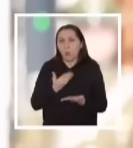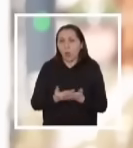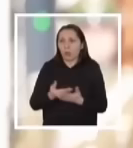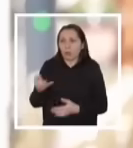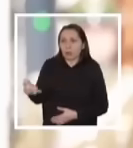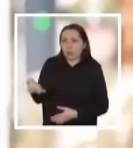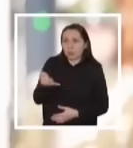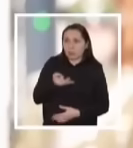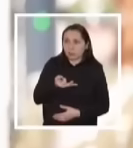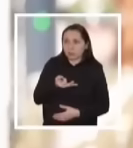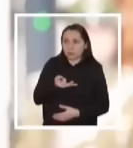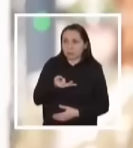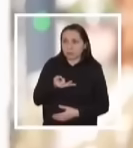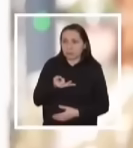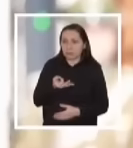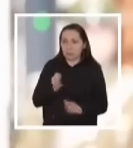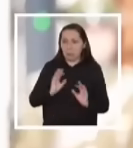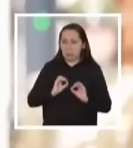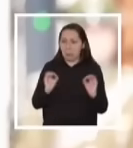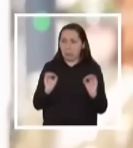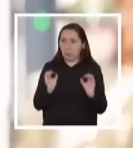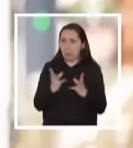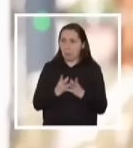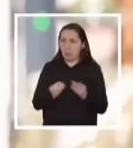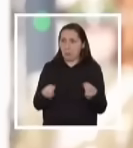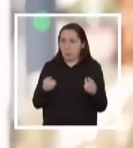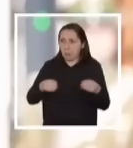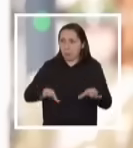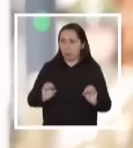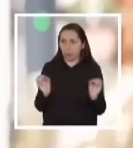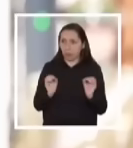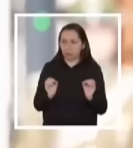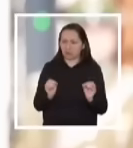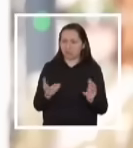encima. La productora contratada para